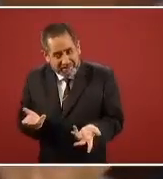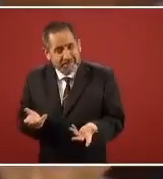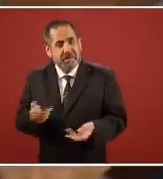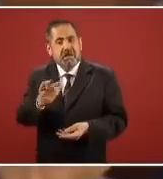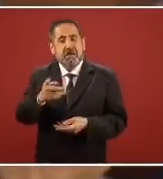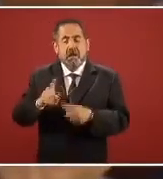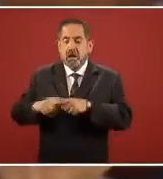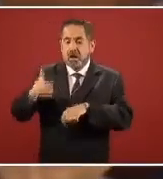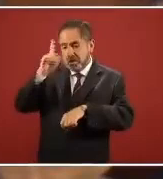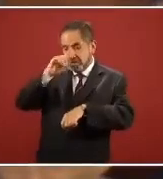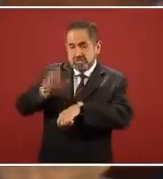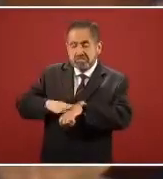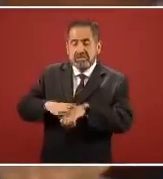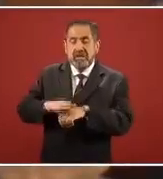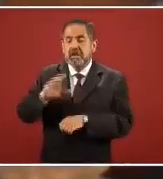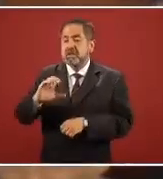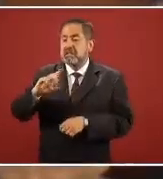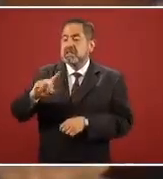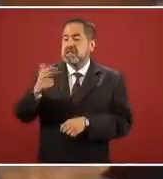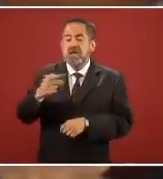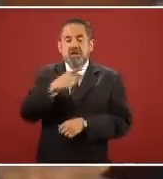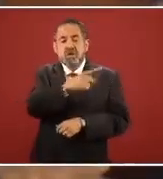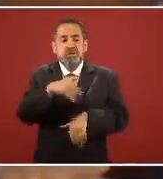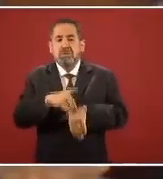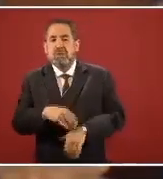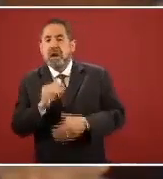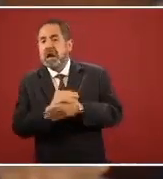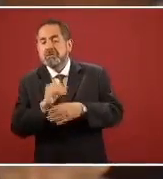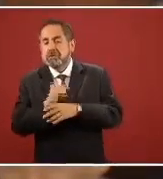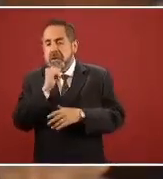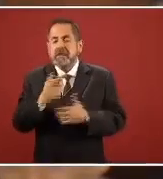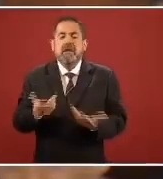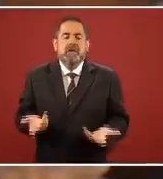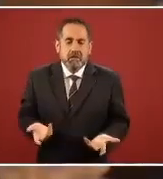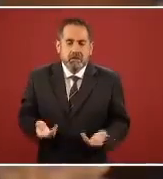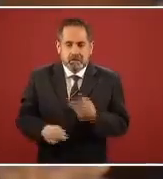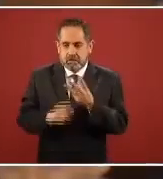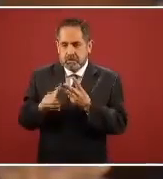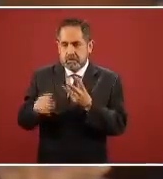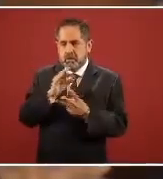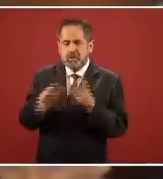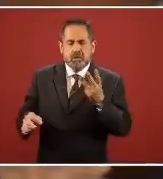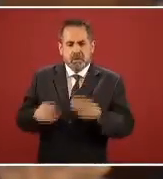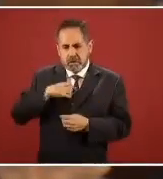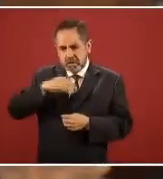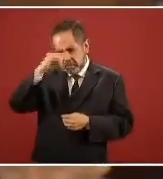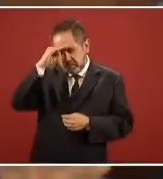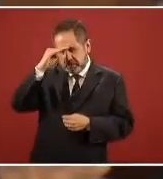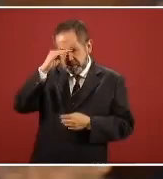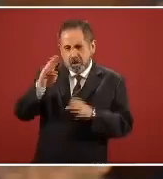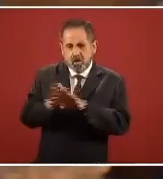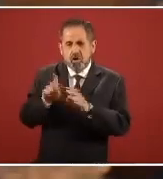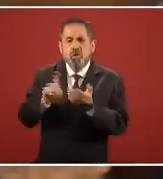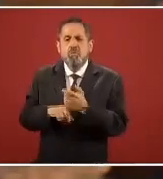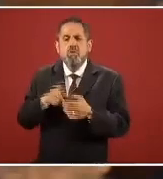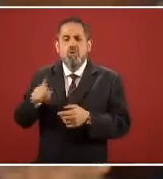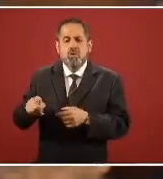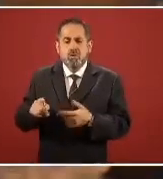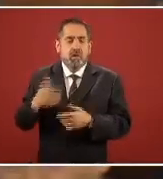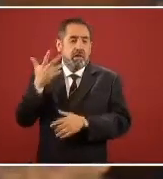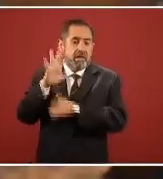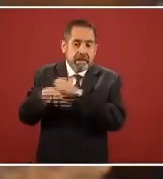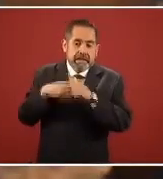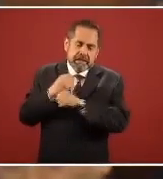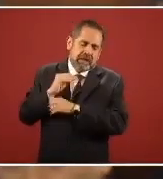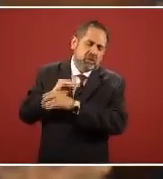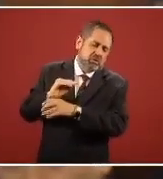con recomendaciones de derechos humanos, pues no las están respetando. Y por último, ¿no considera usted que el desacatar por más de 10 años